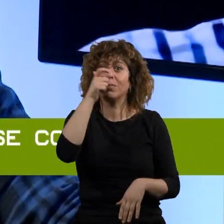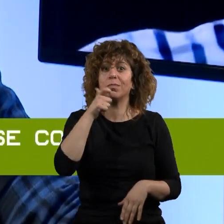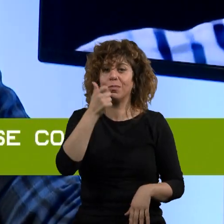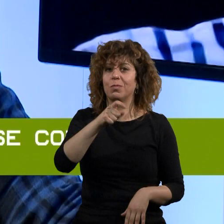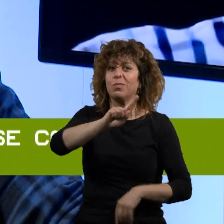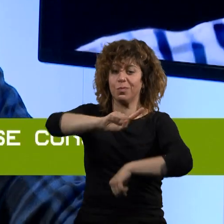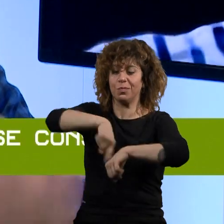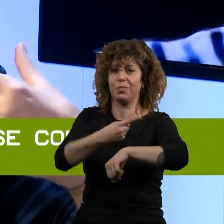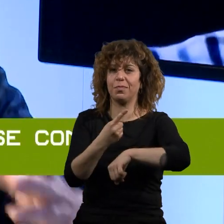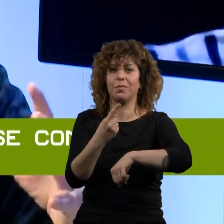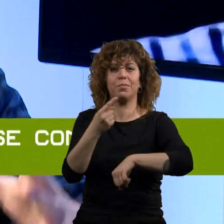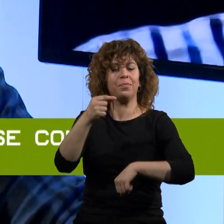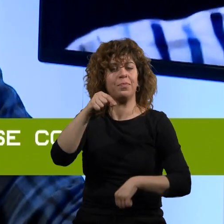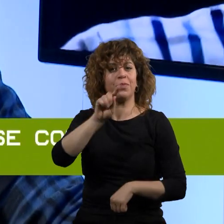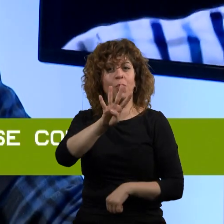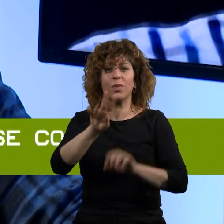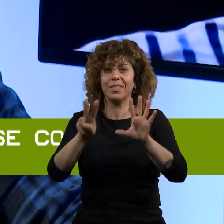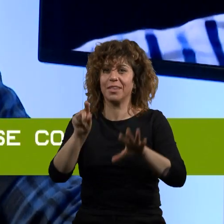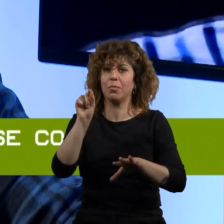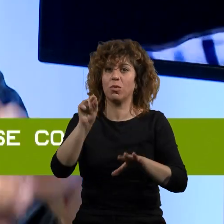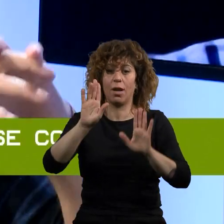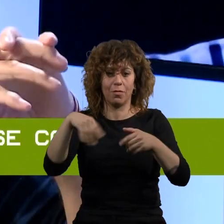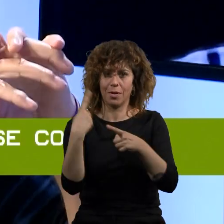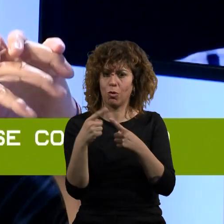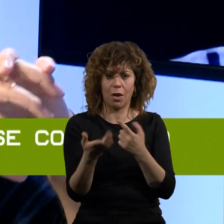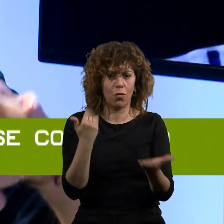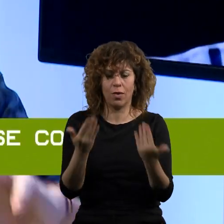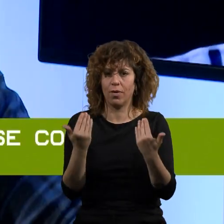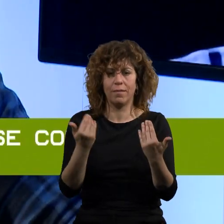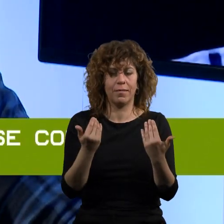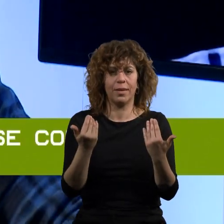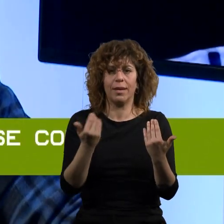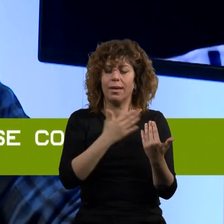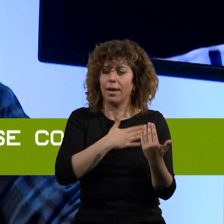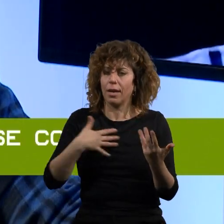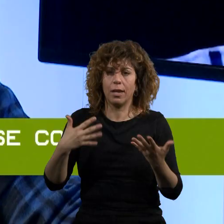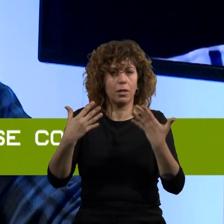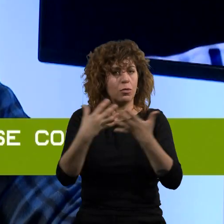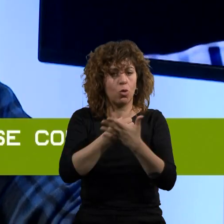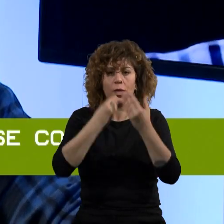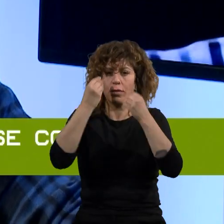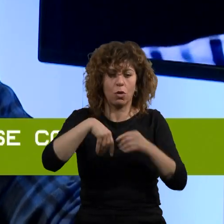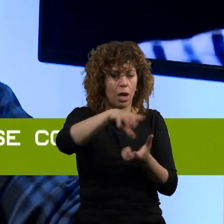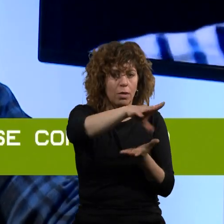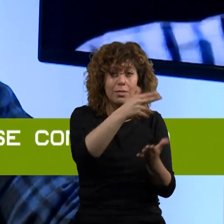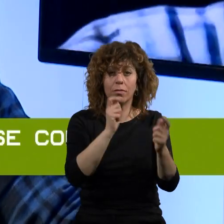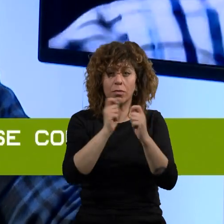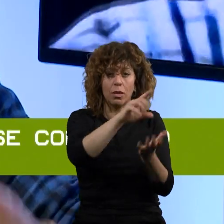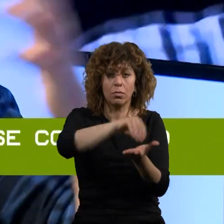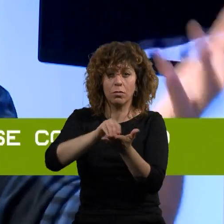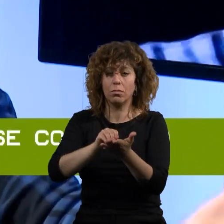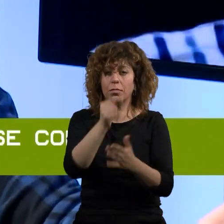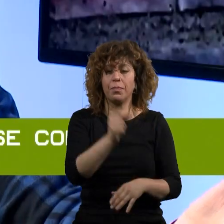47 minutos, ¿no? Porque y eso que he tenido que dejar mucho material fuera, ¿no? Pero sí que quería contar todas las historias que he entrevistado, que al final han sido